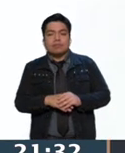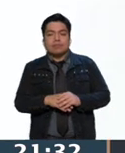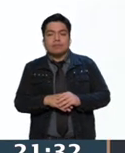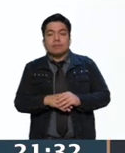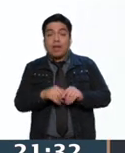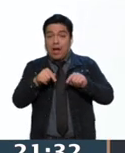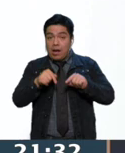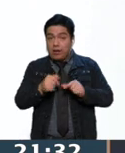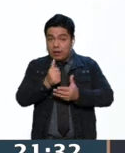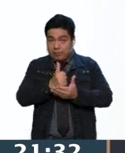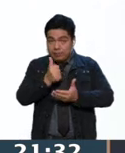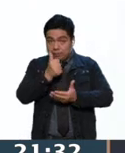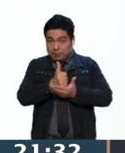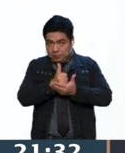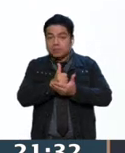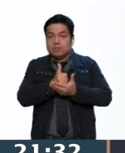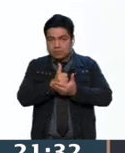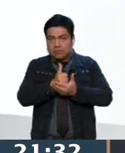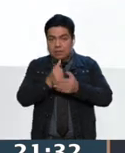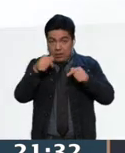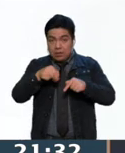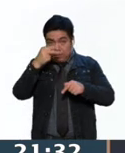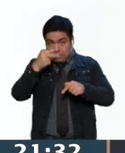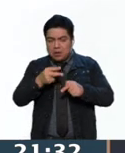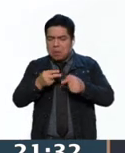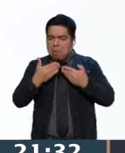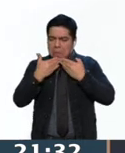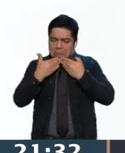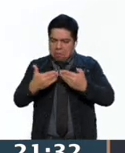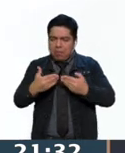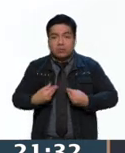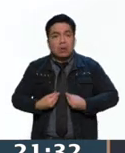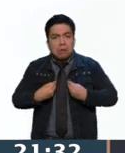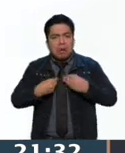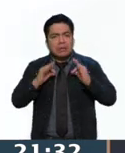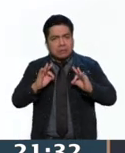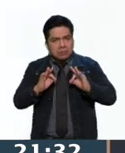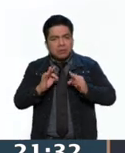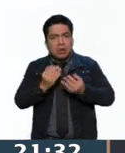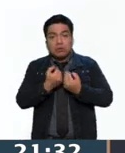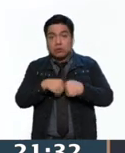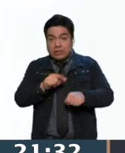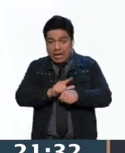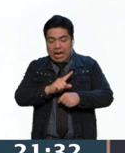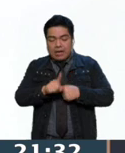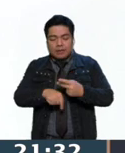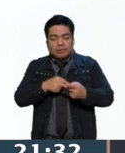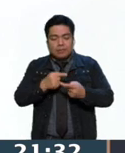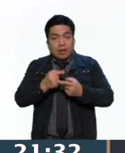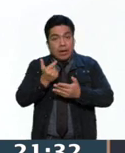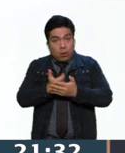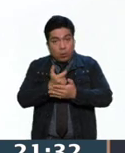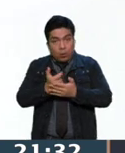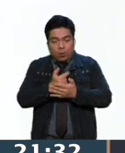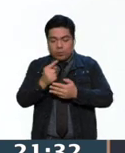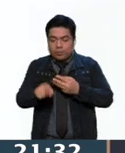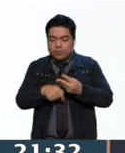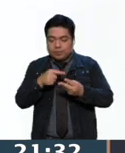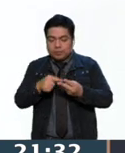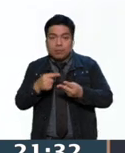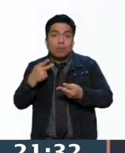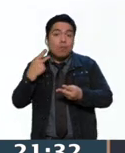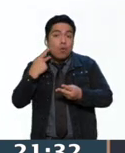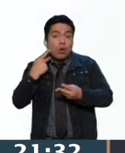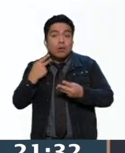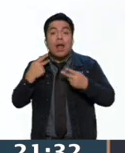La ciudad vive un buen momento social, económico, político. La gente